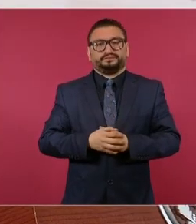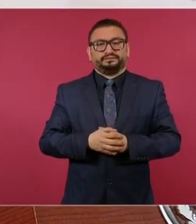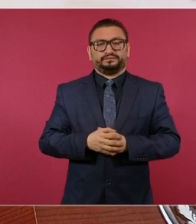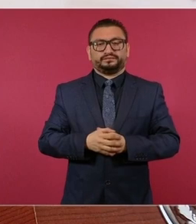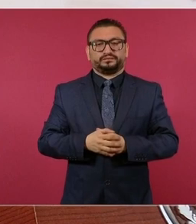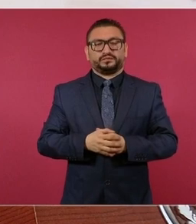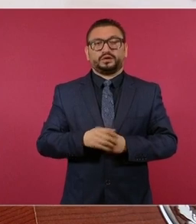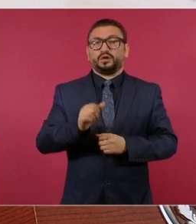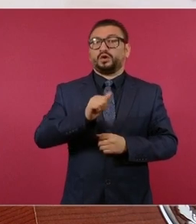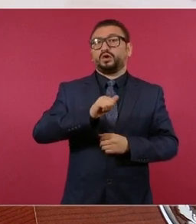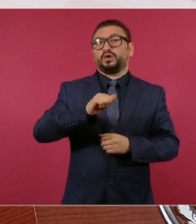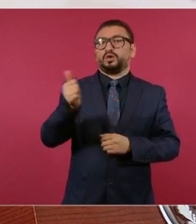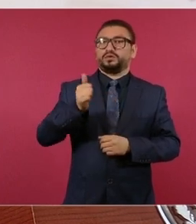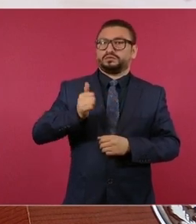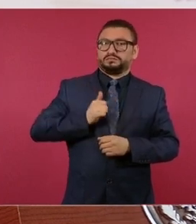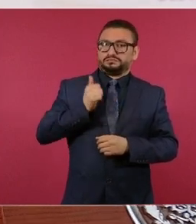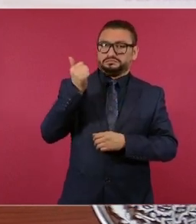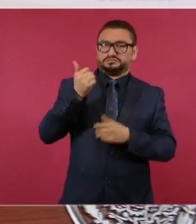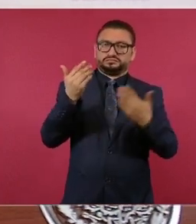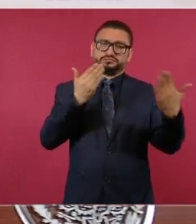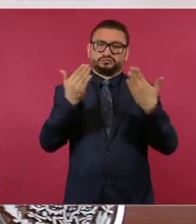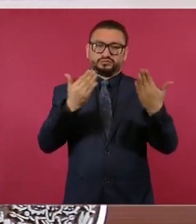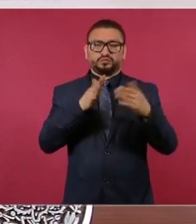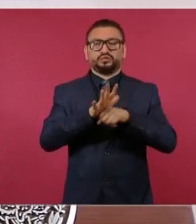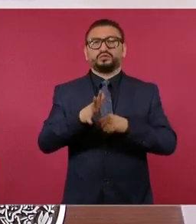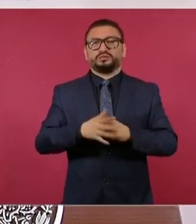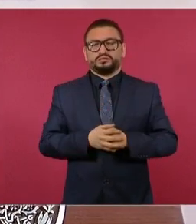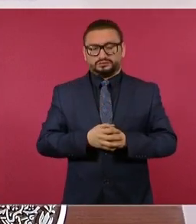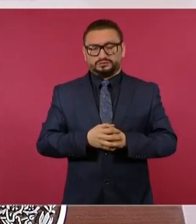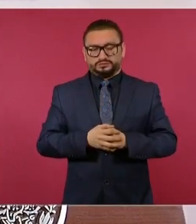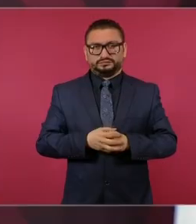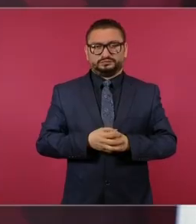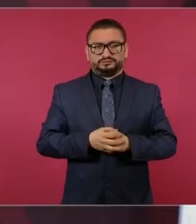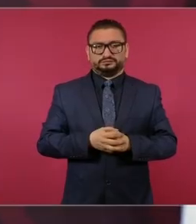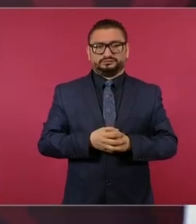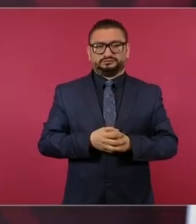Otra ventaja comparativa es la cercanía,